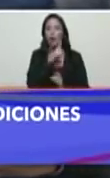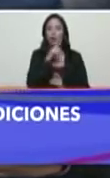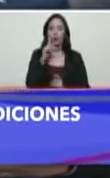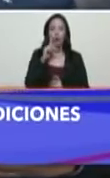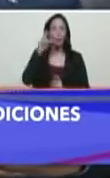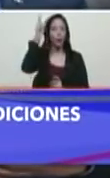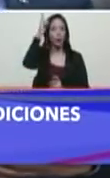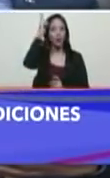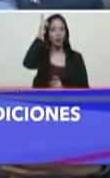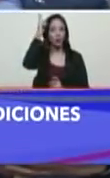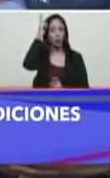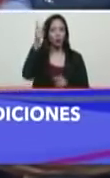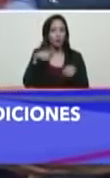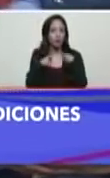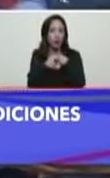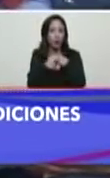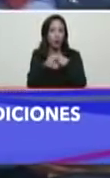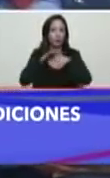Churumerú,